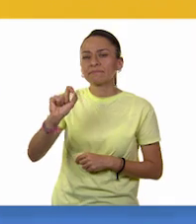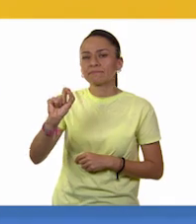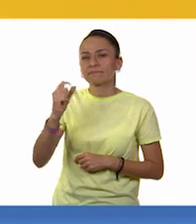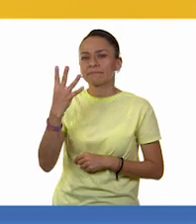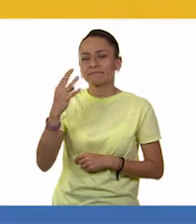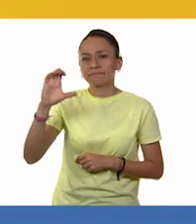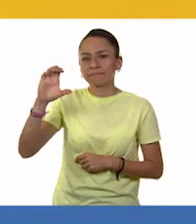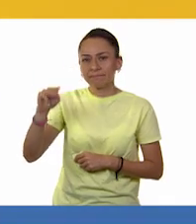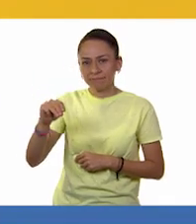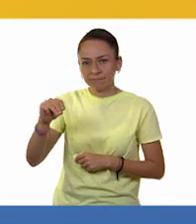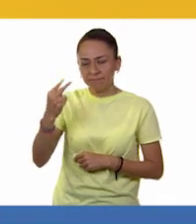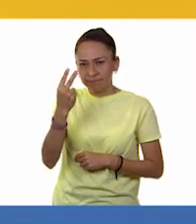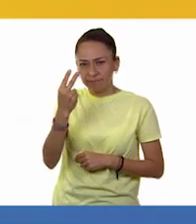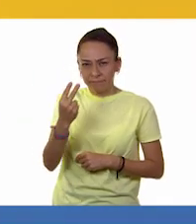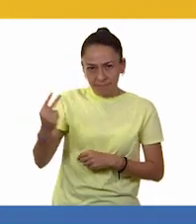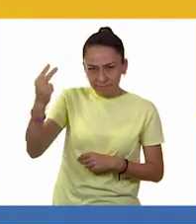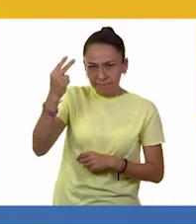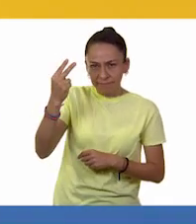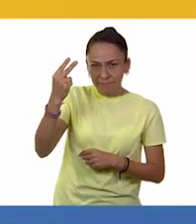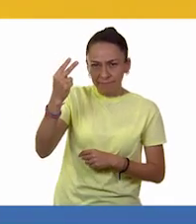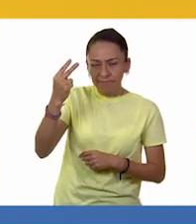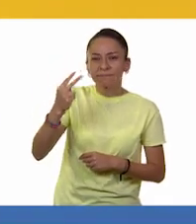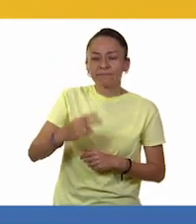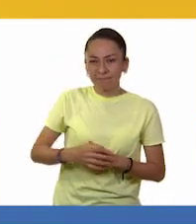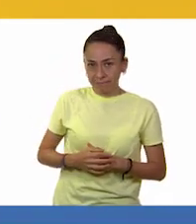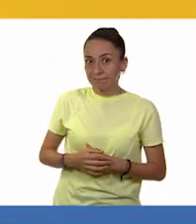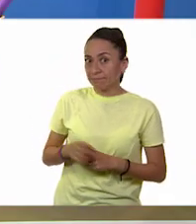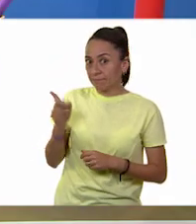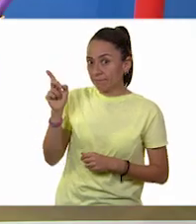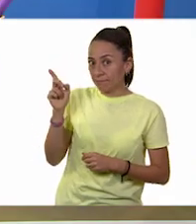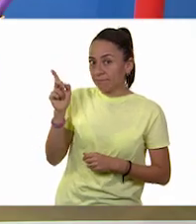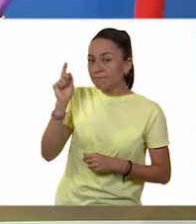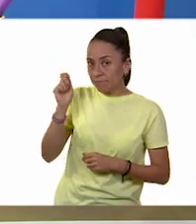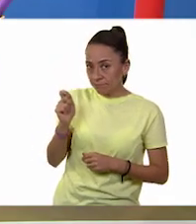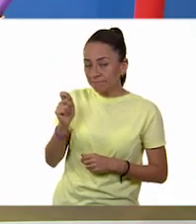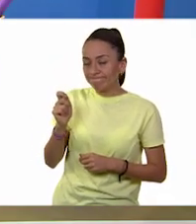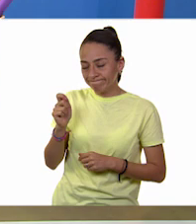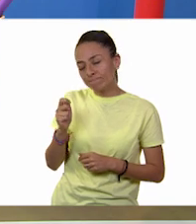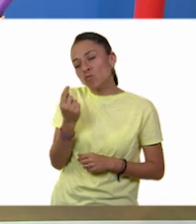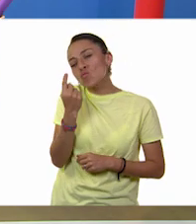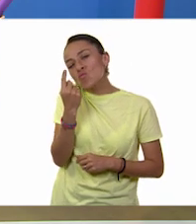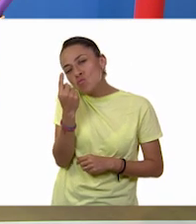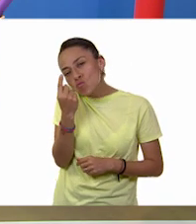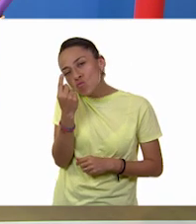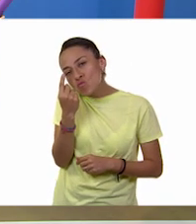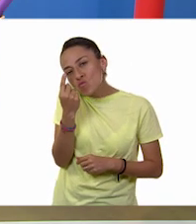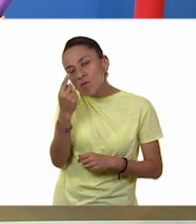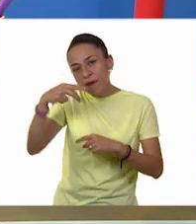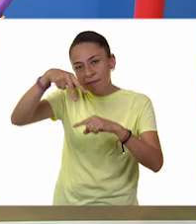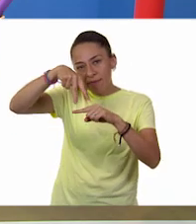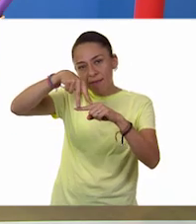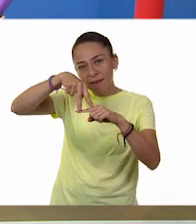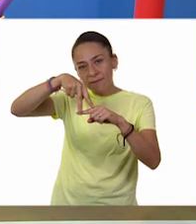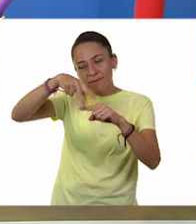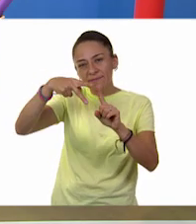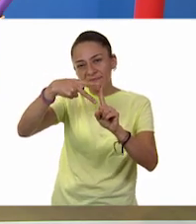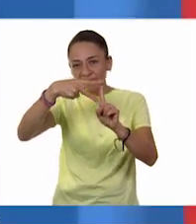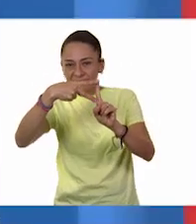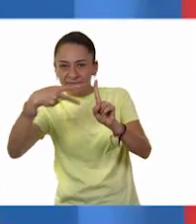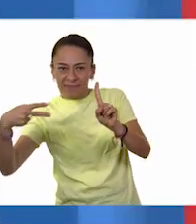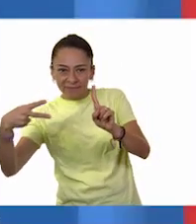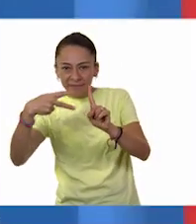26.4 centímetros cuadrados. Pero este es el área de un triángulo solamente, ¿cierto? Así que de los